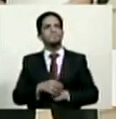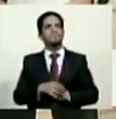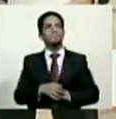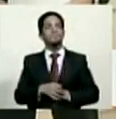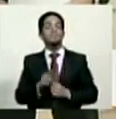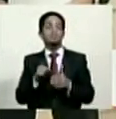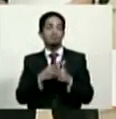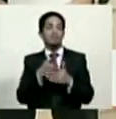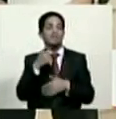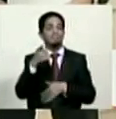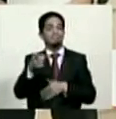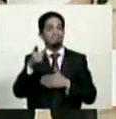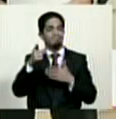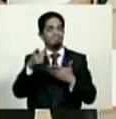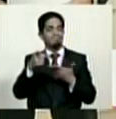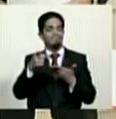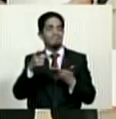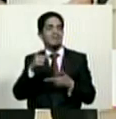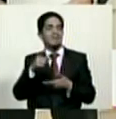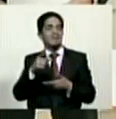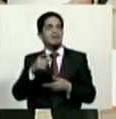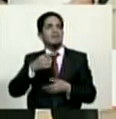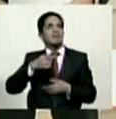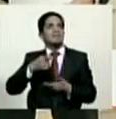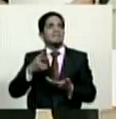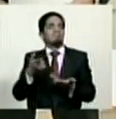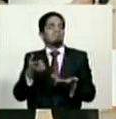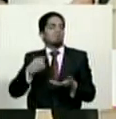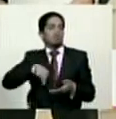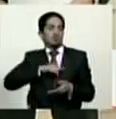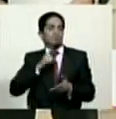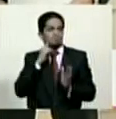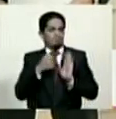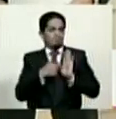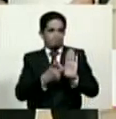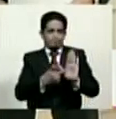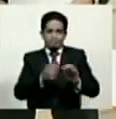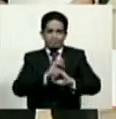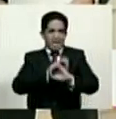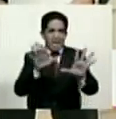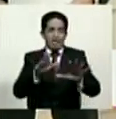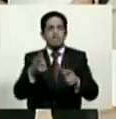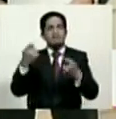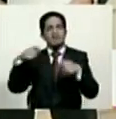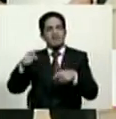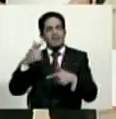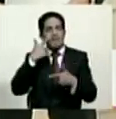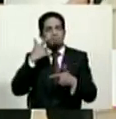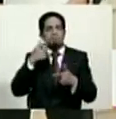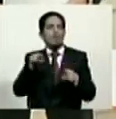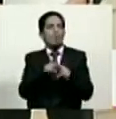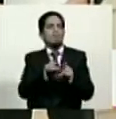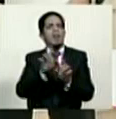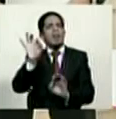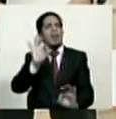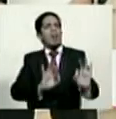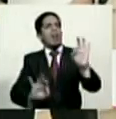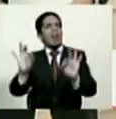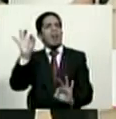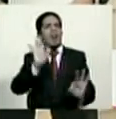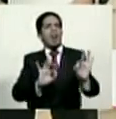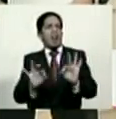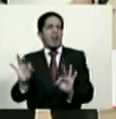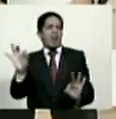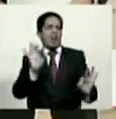lo que es la diplomacia bolivariana de paz. Bueno, queda así al descubierto que lo que se intenta es un gran circo, que lo que se intenta es un gran